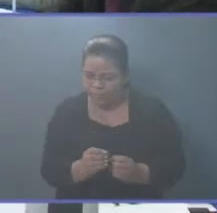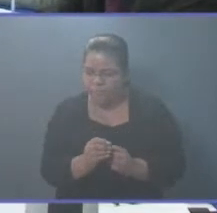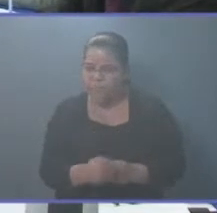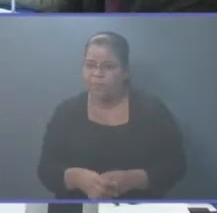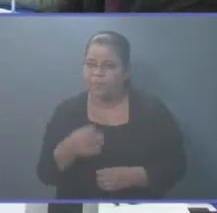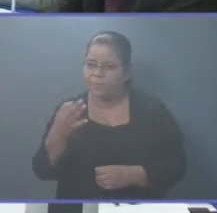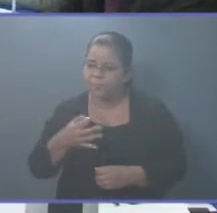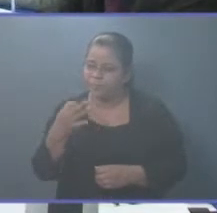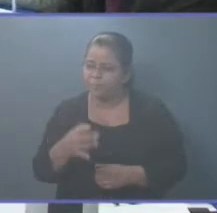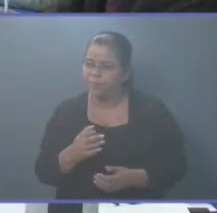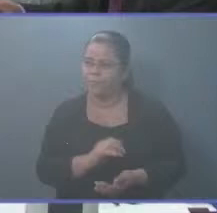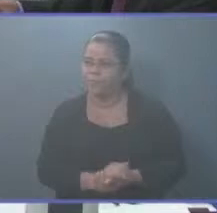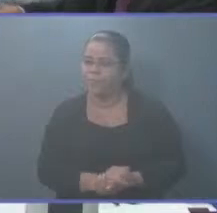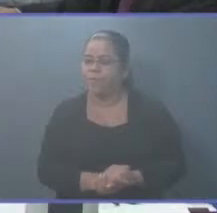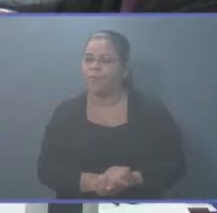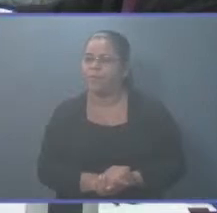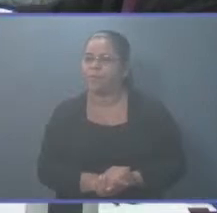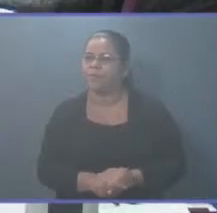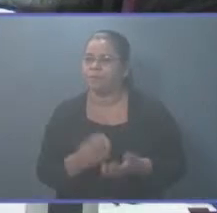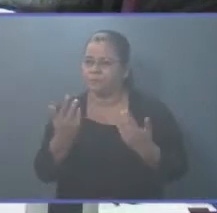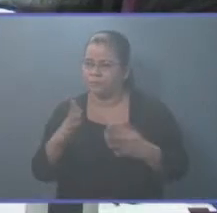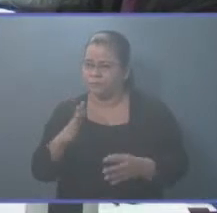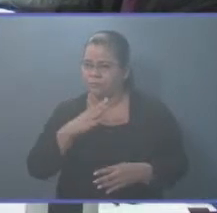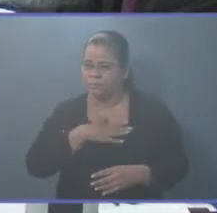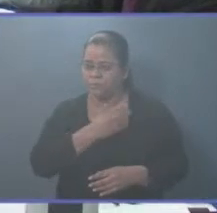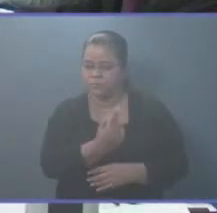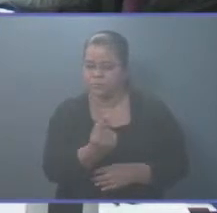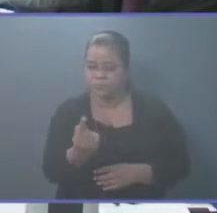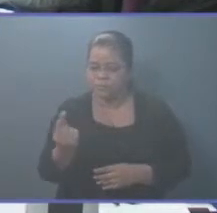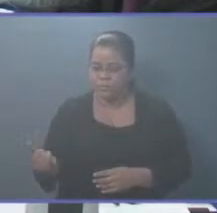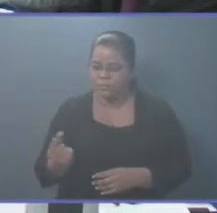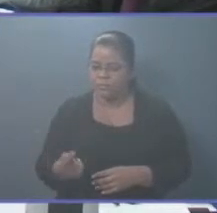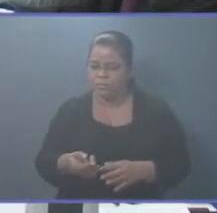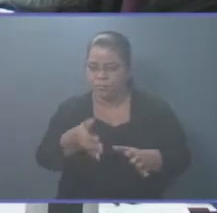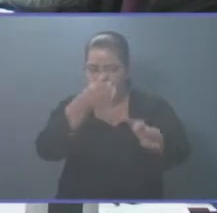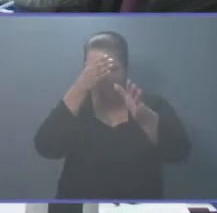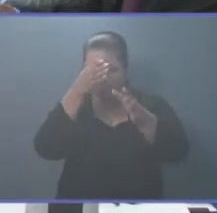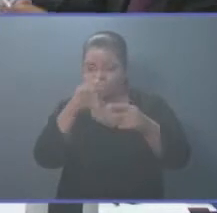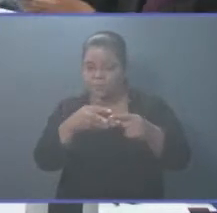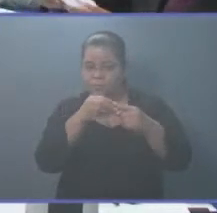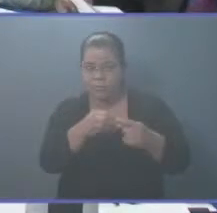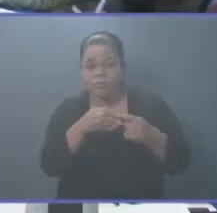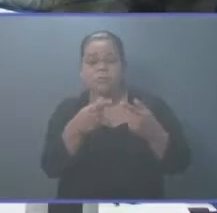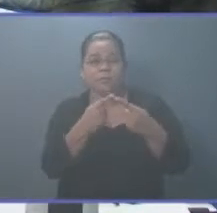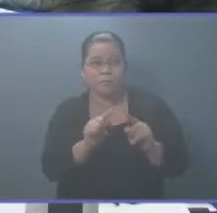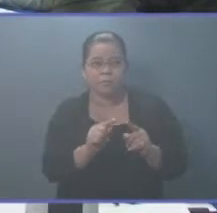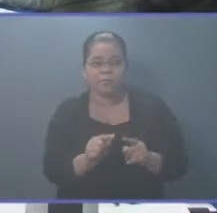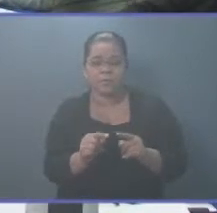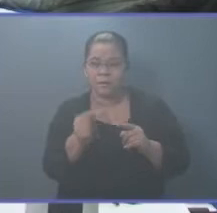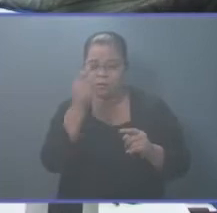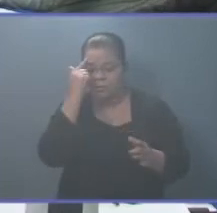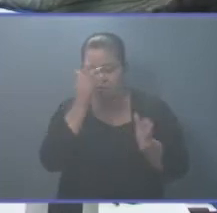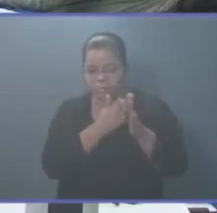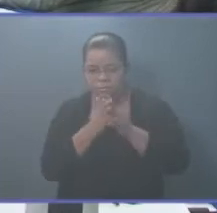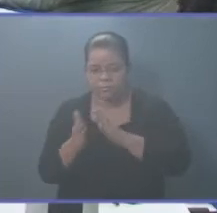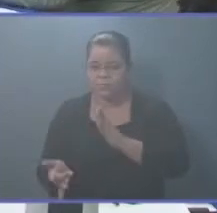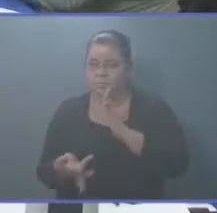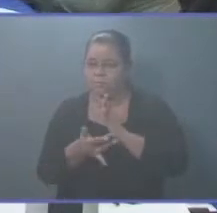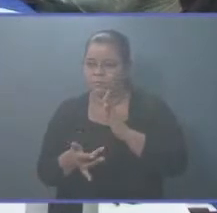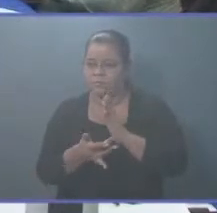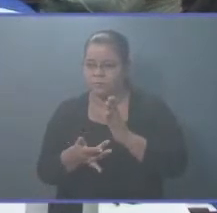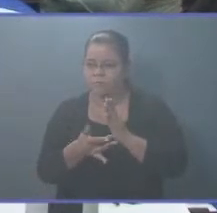ajá, y luego Sí. sigue igual, contarán con el personal especializado, recurso logístico y técnico necesario para